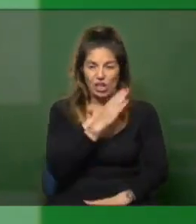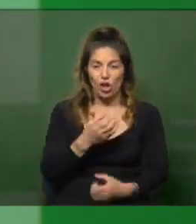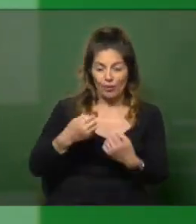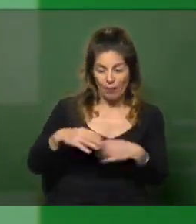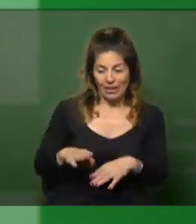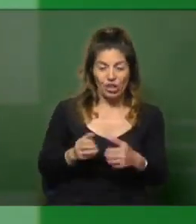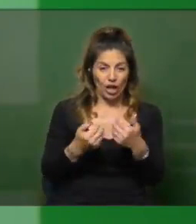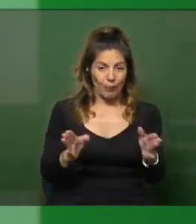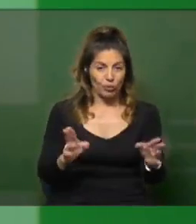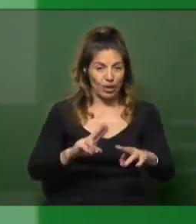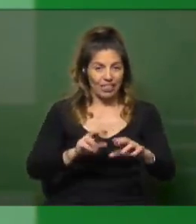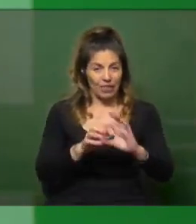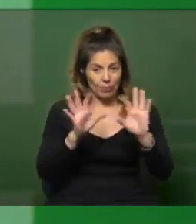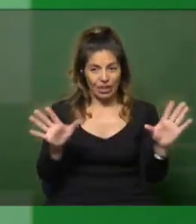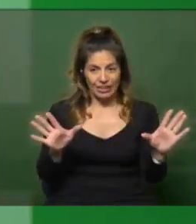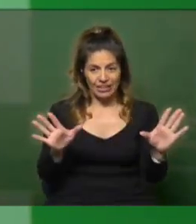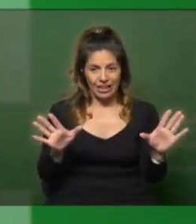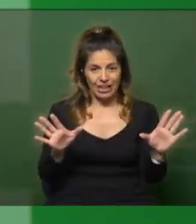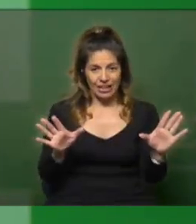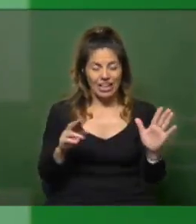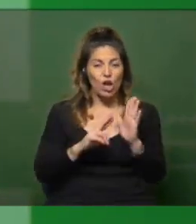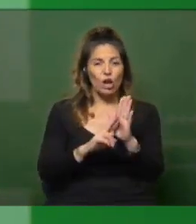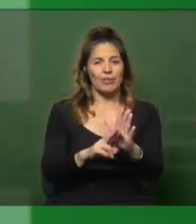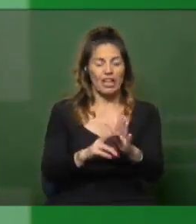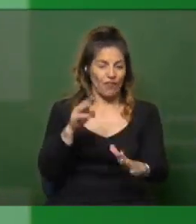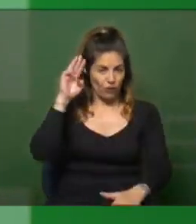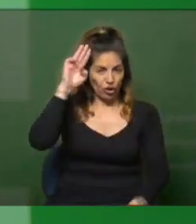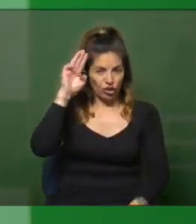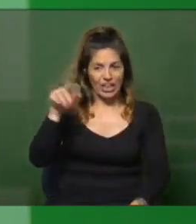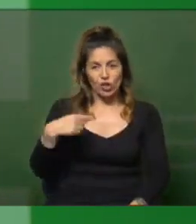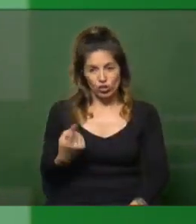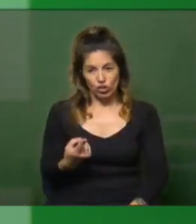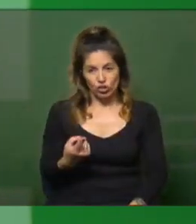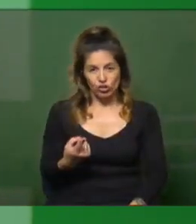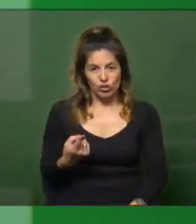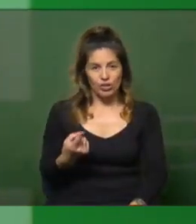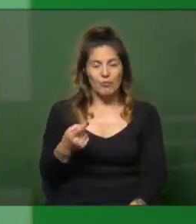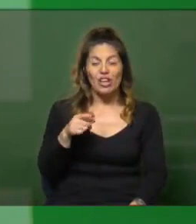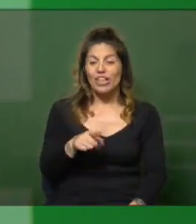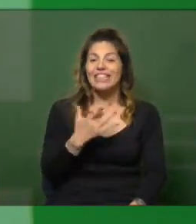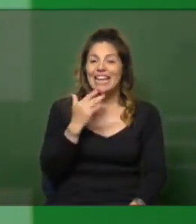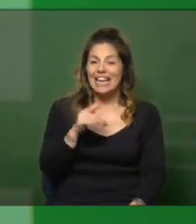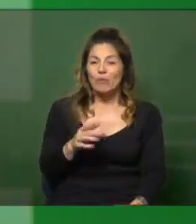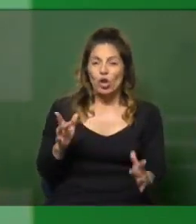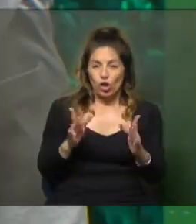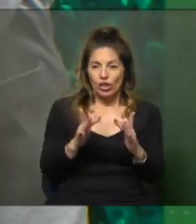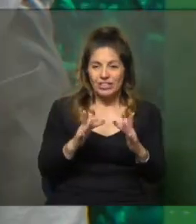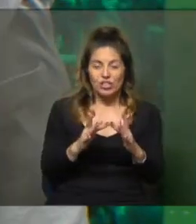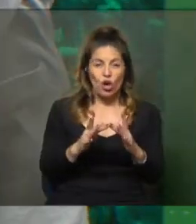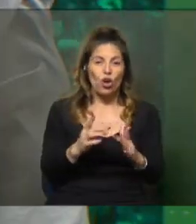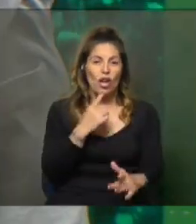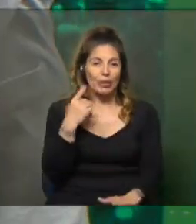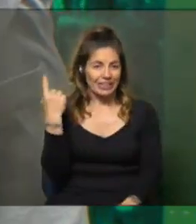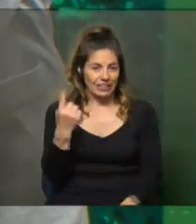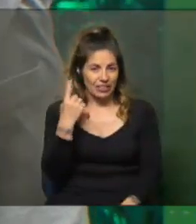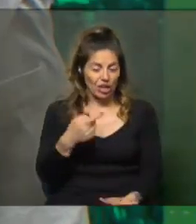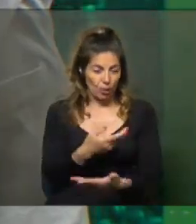repura democrática que representaban lo representaba bolsonaro y el resto pero este ejemplo de conexión con la política internacional que